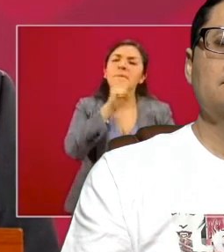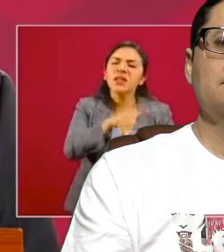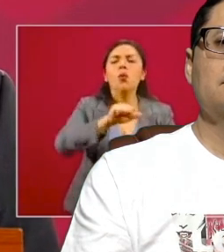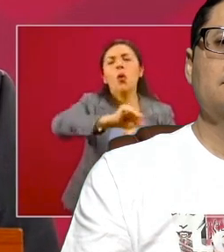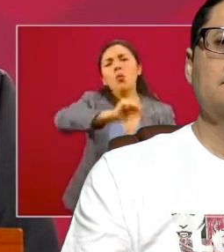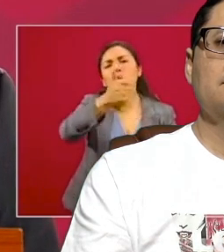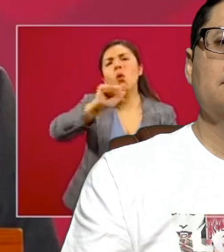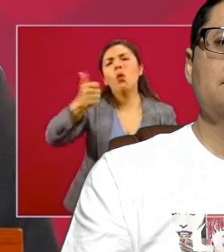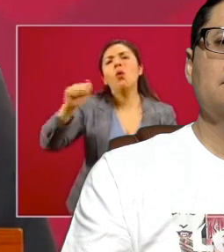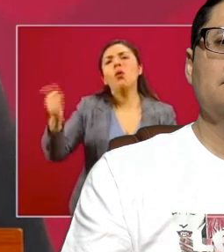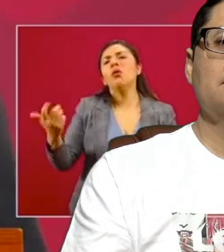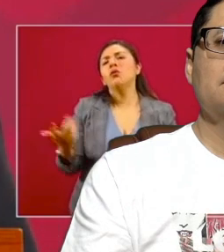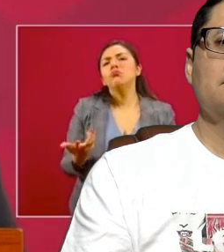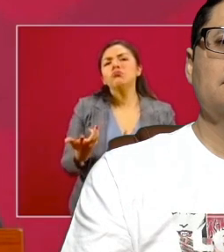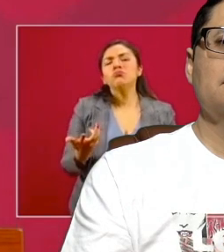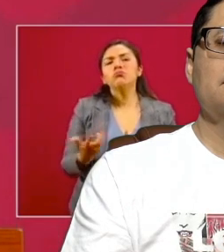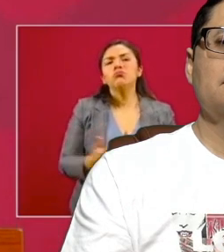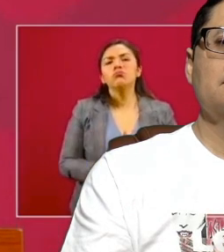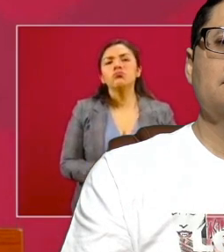otros